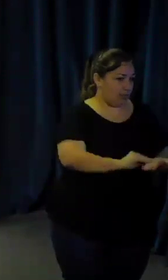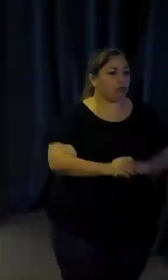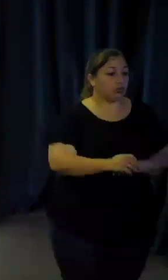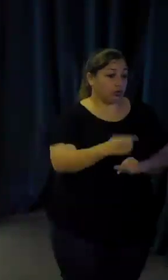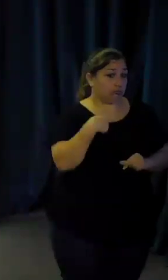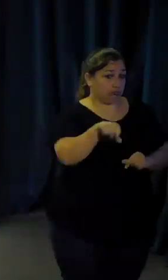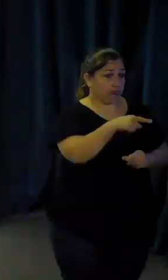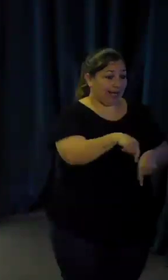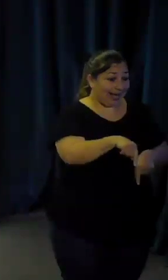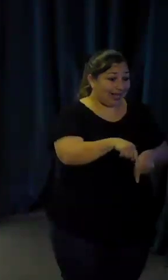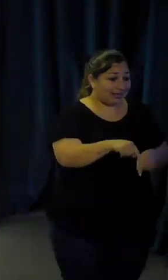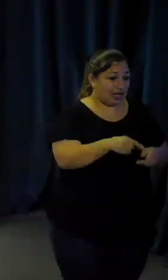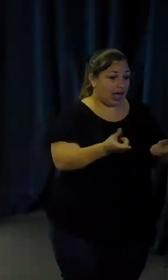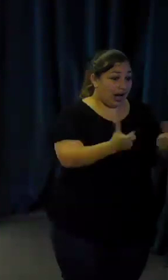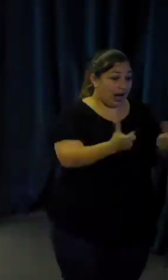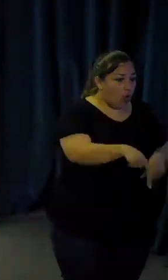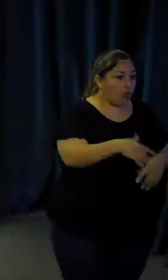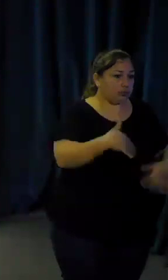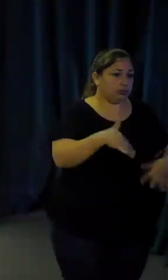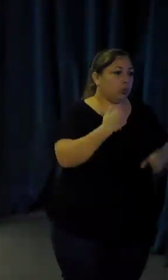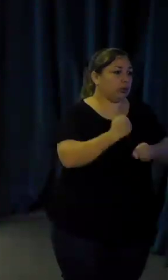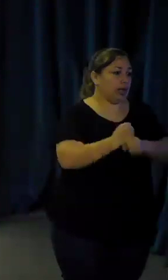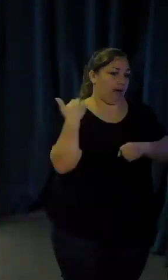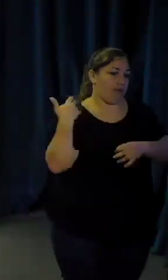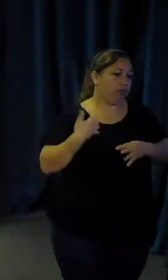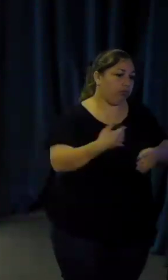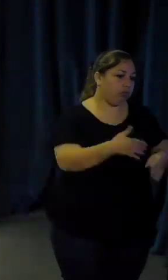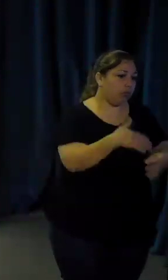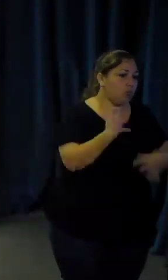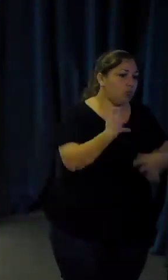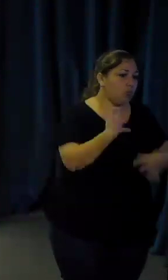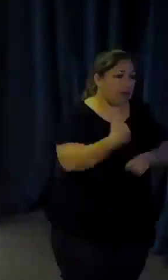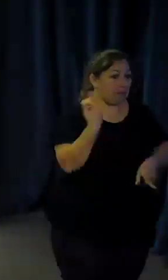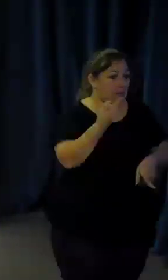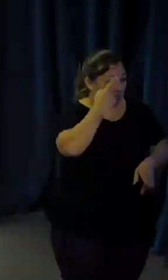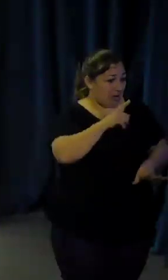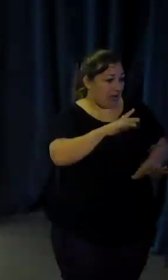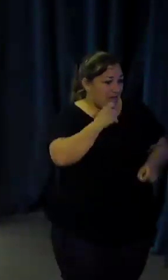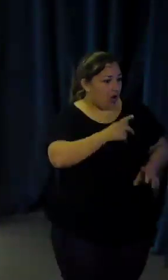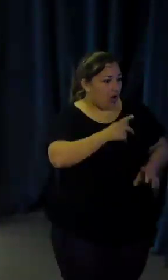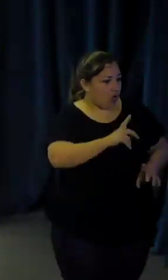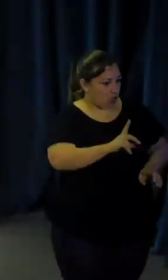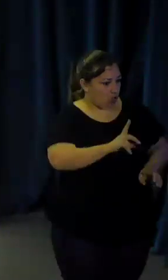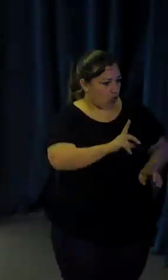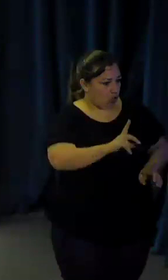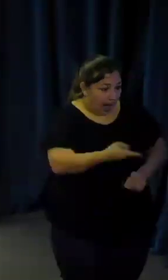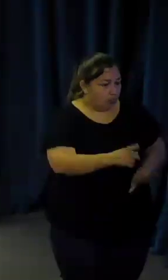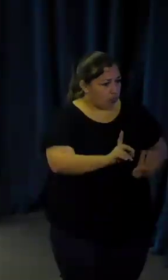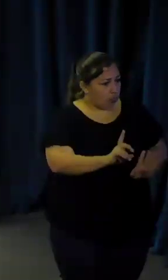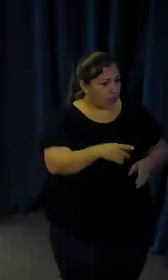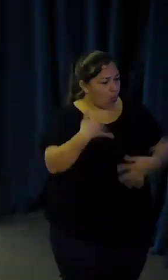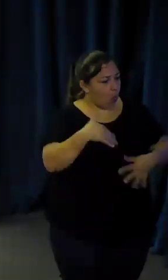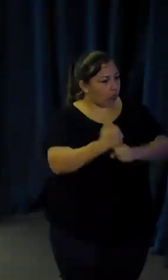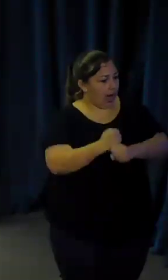un evento que requiere mucho trabajo detrás, que quizás uno cuando lo está viviendo se le pasa muy rápido, pero hubo